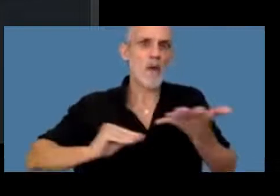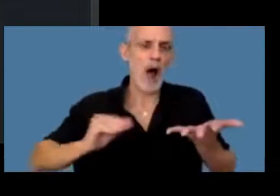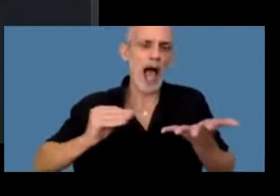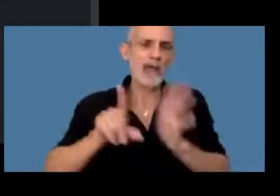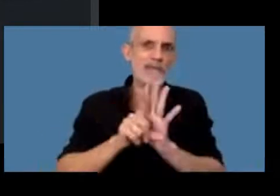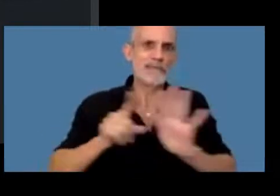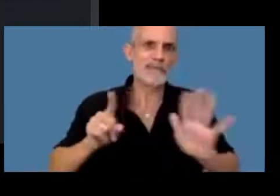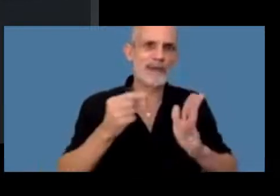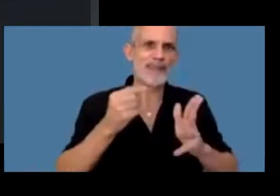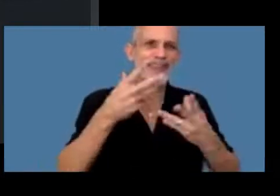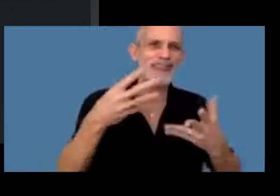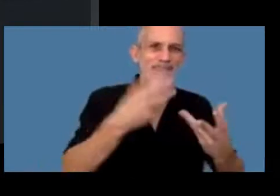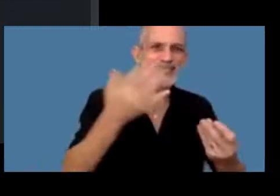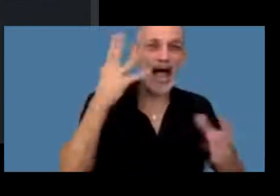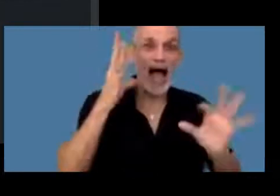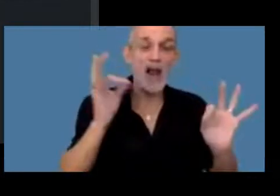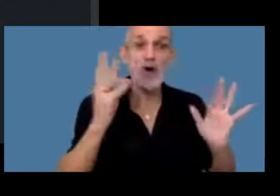pasar algo, ¿no?, algún tipo de